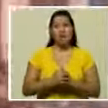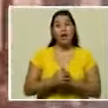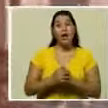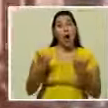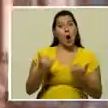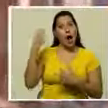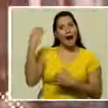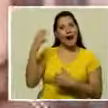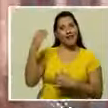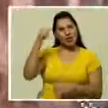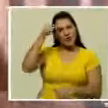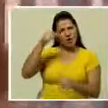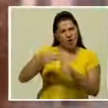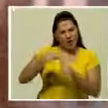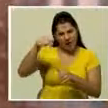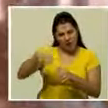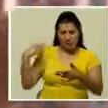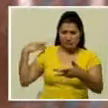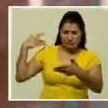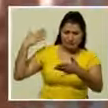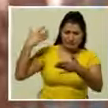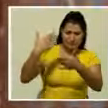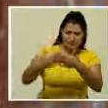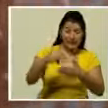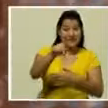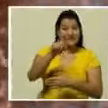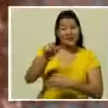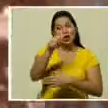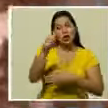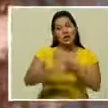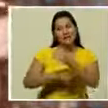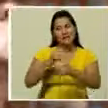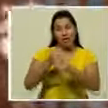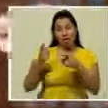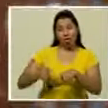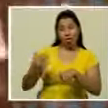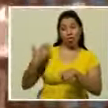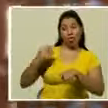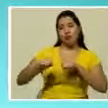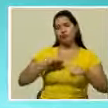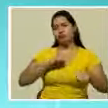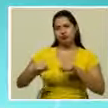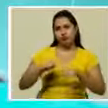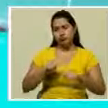años del mayor terremoto en la historia de Costa Rica, ocurrido en 1910.